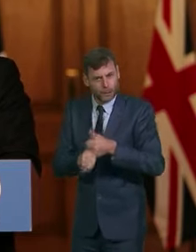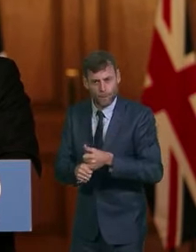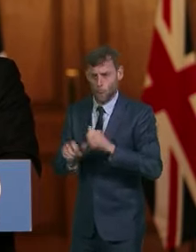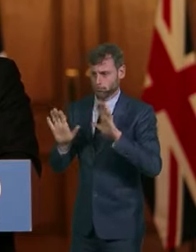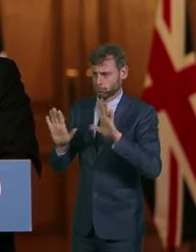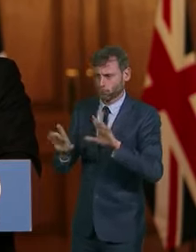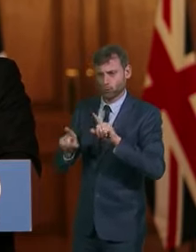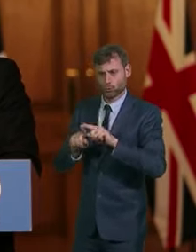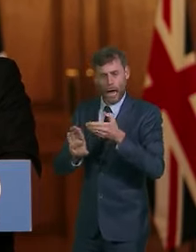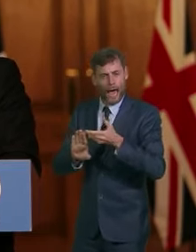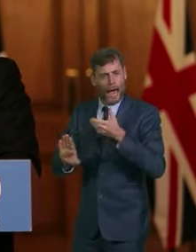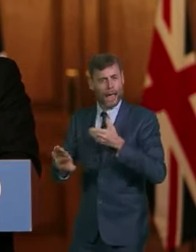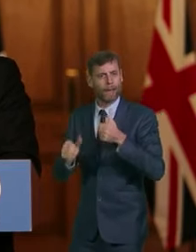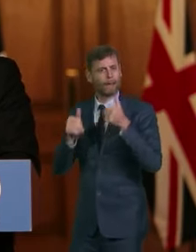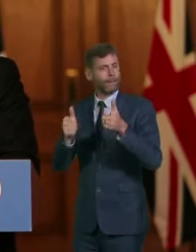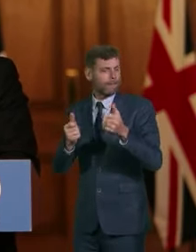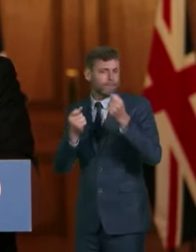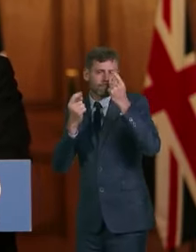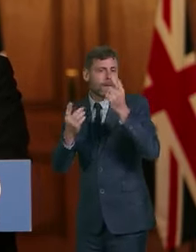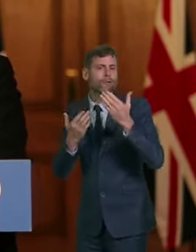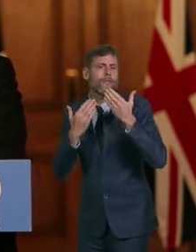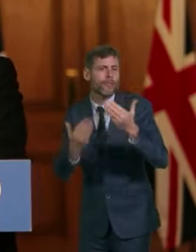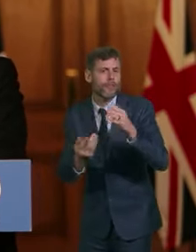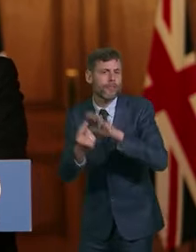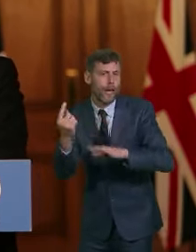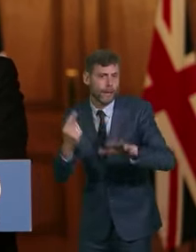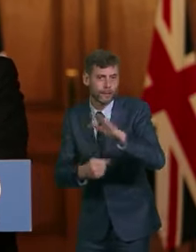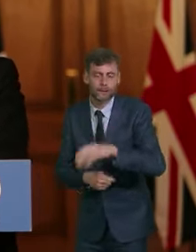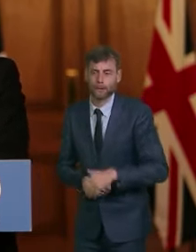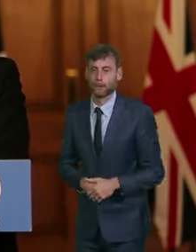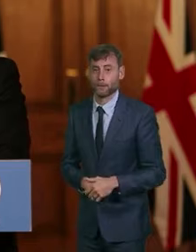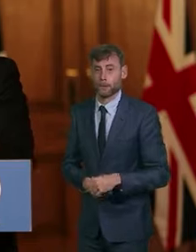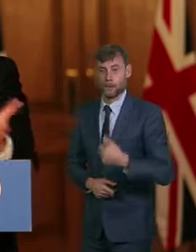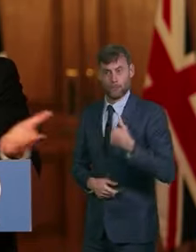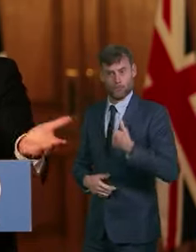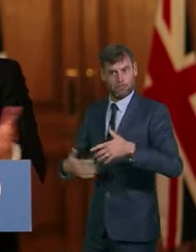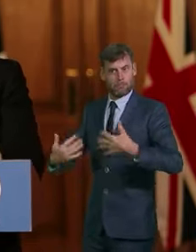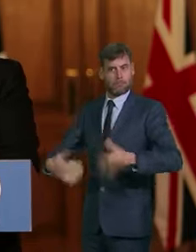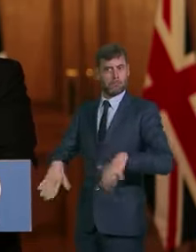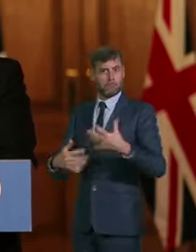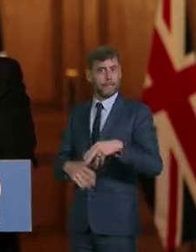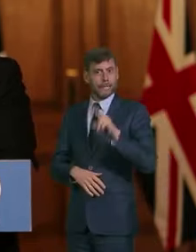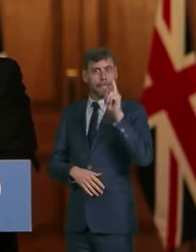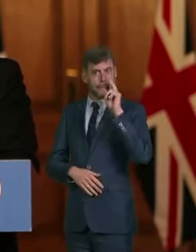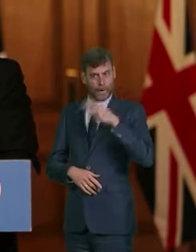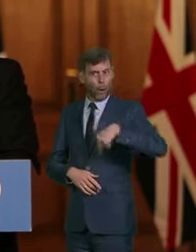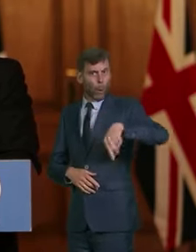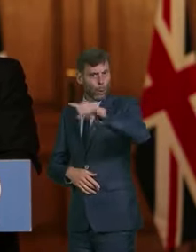repito, hay señales claras de que nuestras acciones colectivas están funcionando.